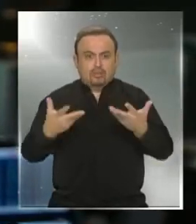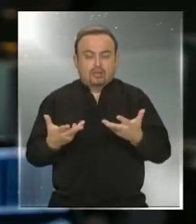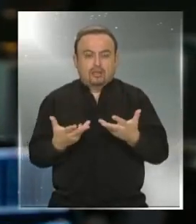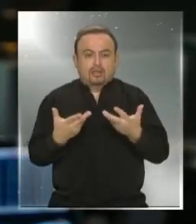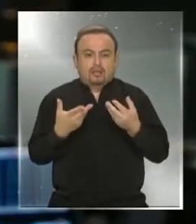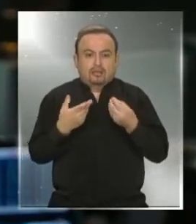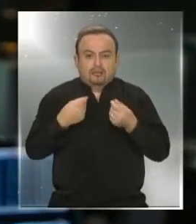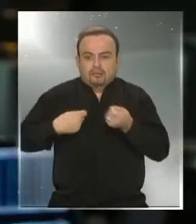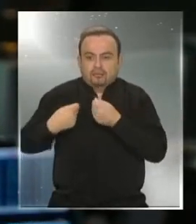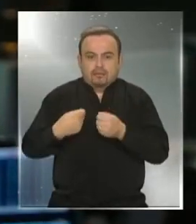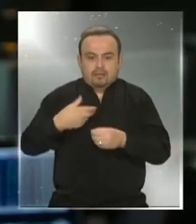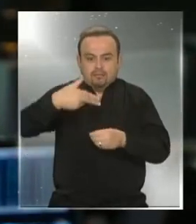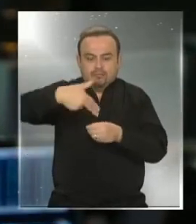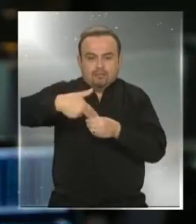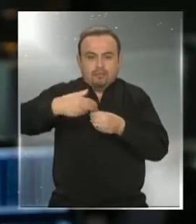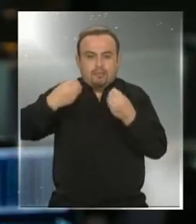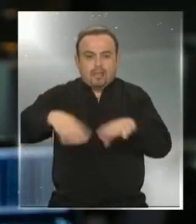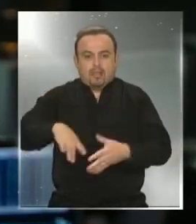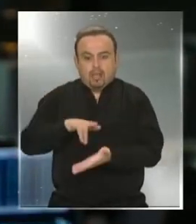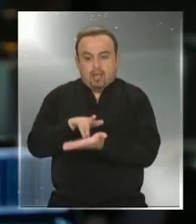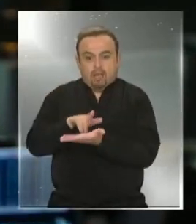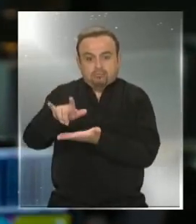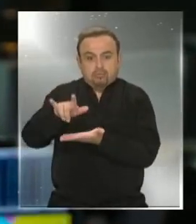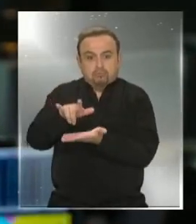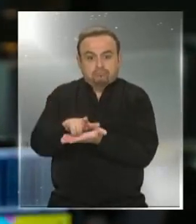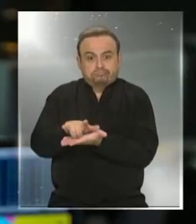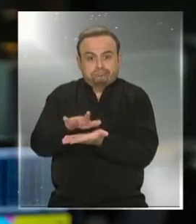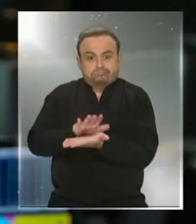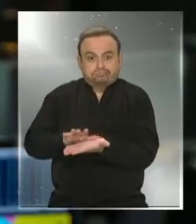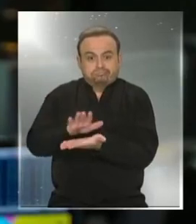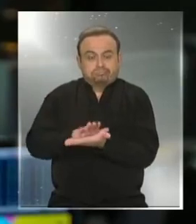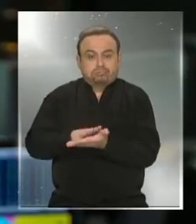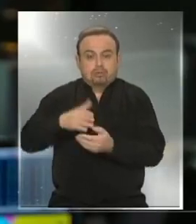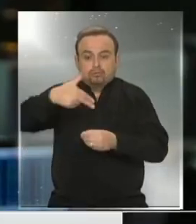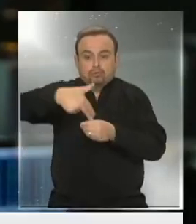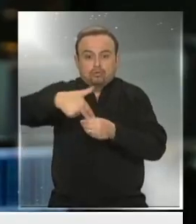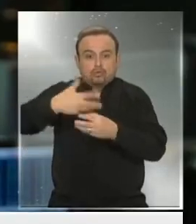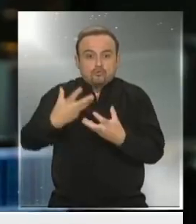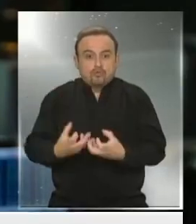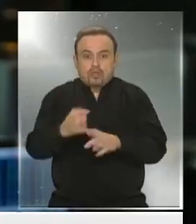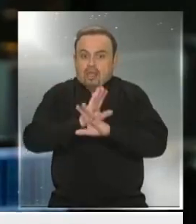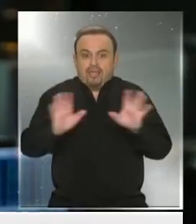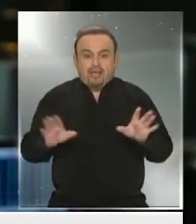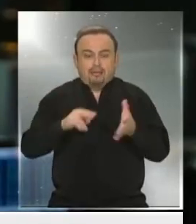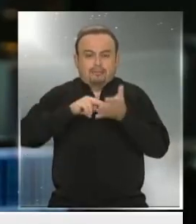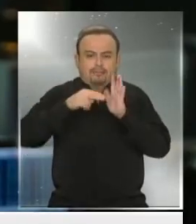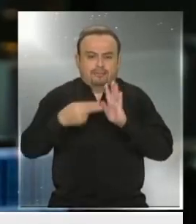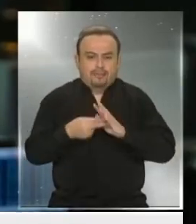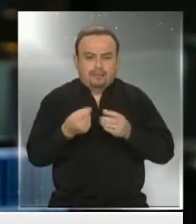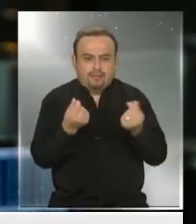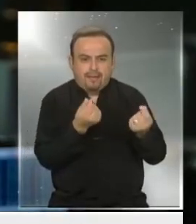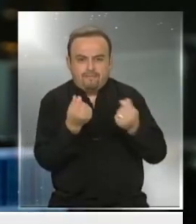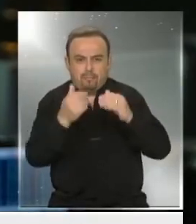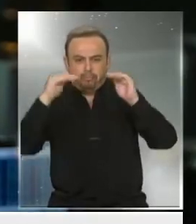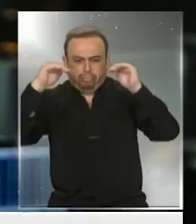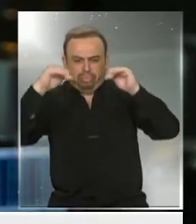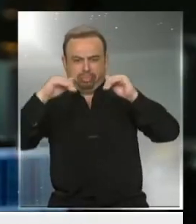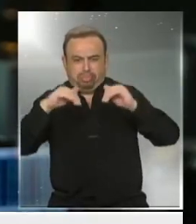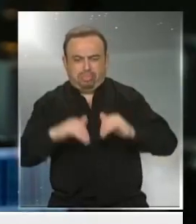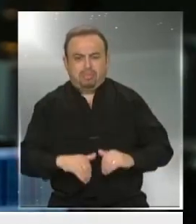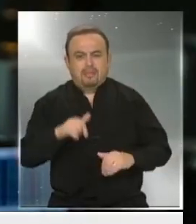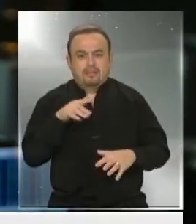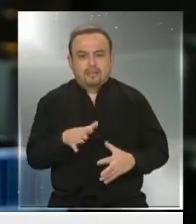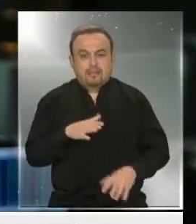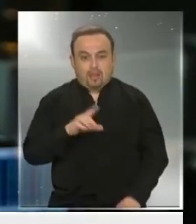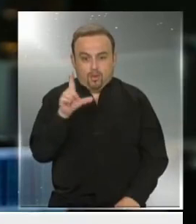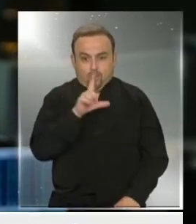se deja de vender petróleo aviones en tierra por ejemplo que no están volando no están consumiendo lo y esto ha provocado un derrumbe en el precio del crudo